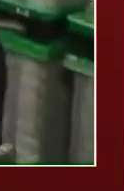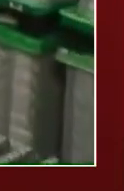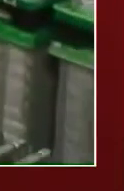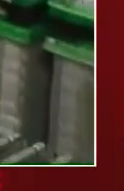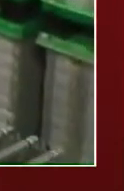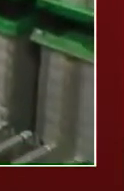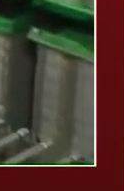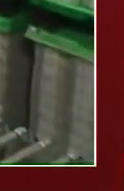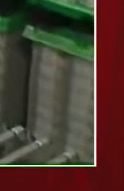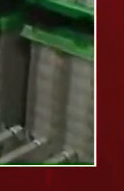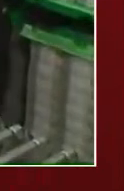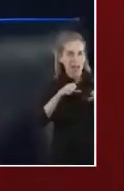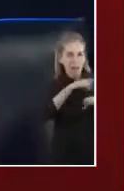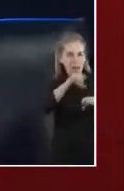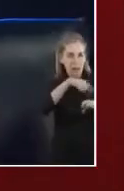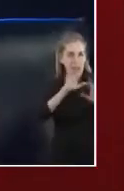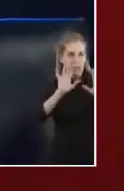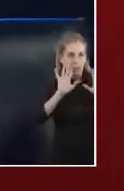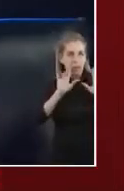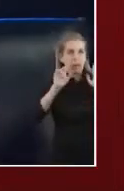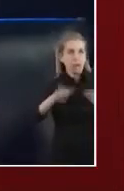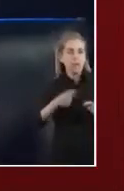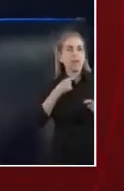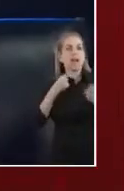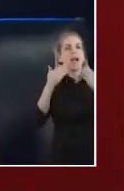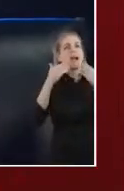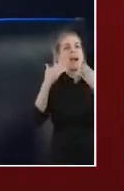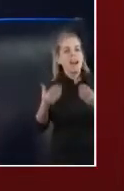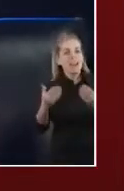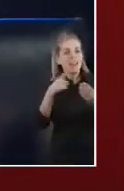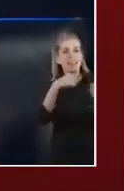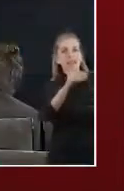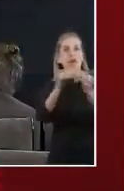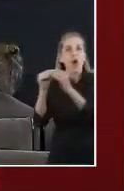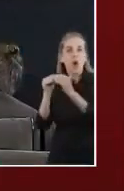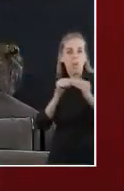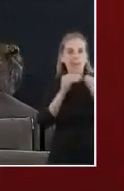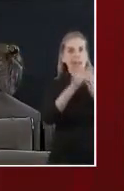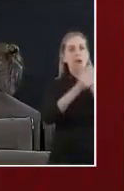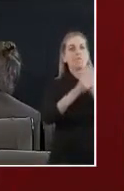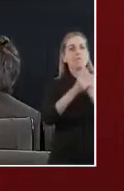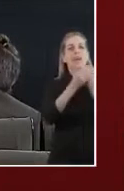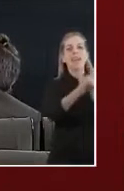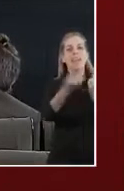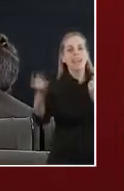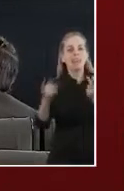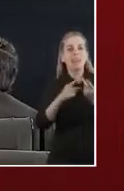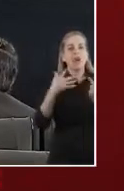decidieron acciones tendientes a mejorar las condiciones de acceso al mercado de cambios para el pago de importaciones de